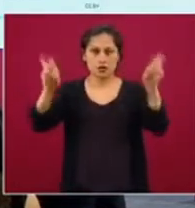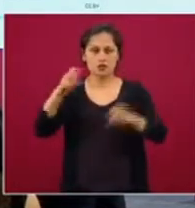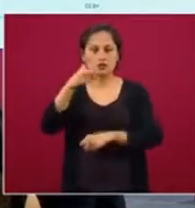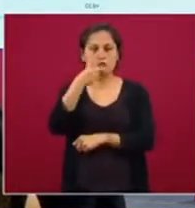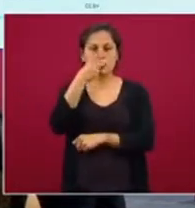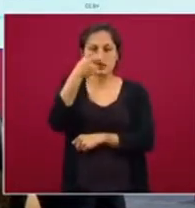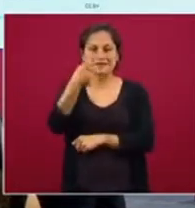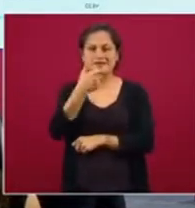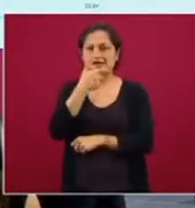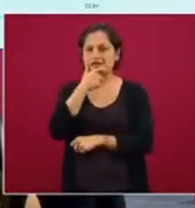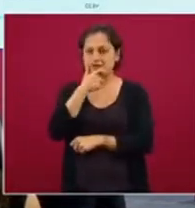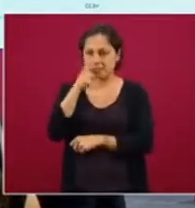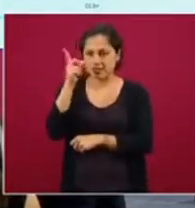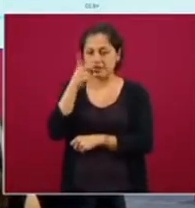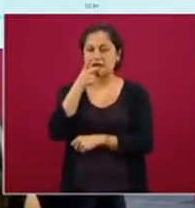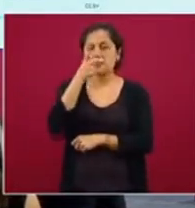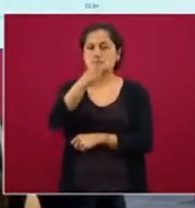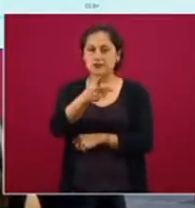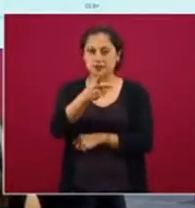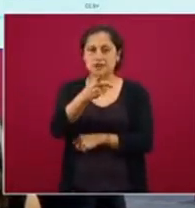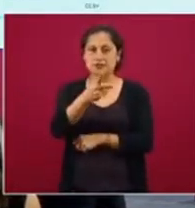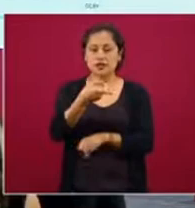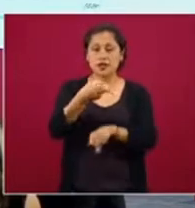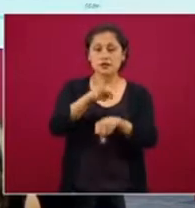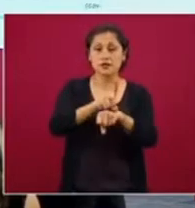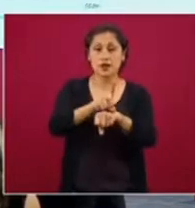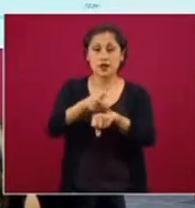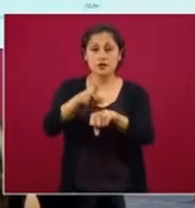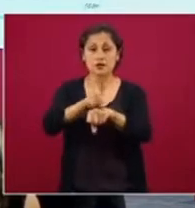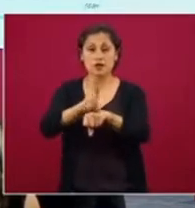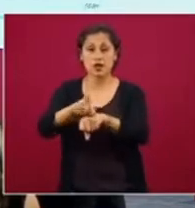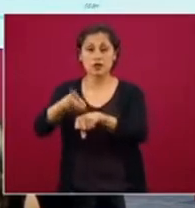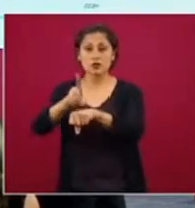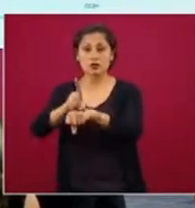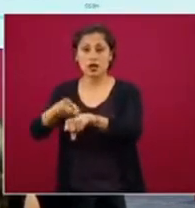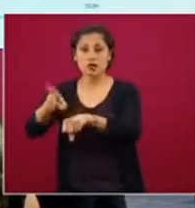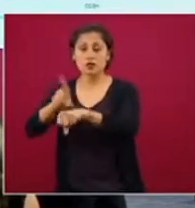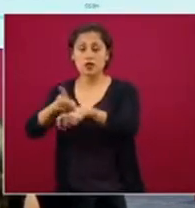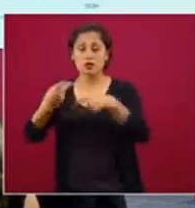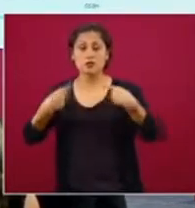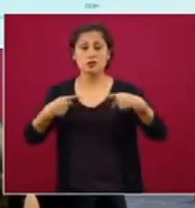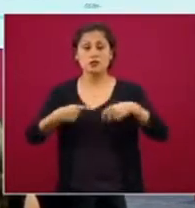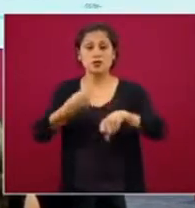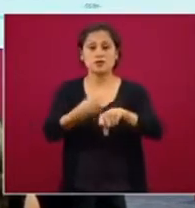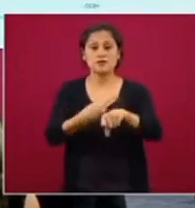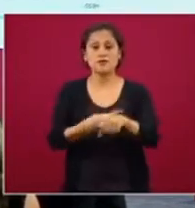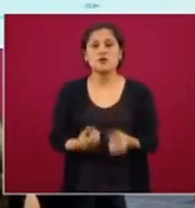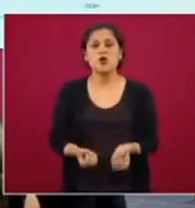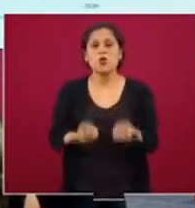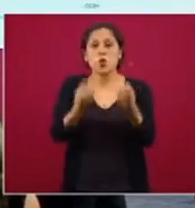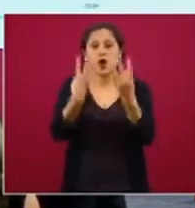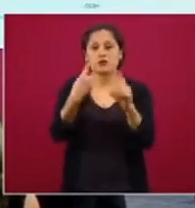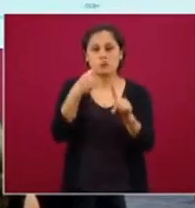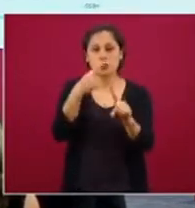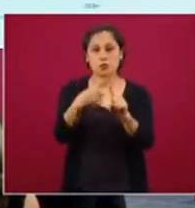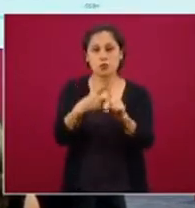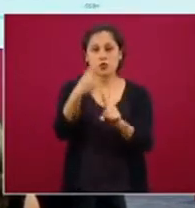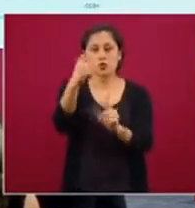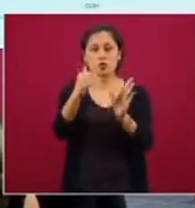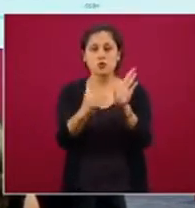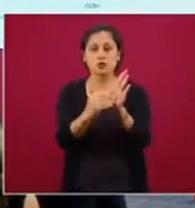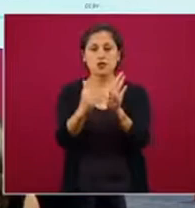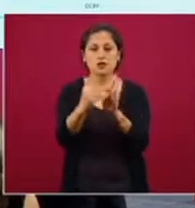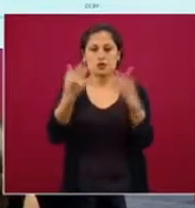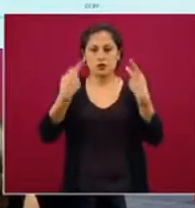es el número diario de casos confirmados por millón de habitantes. Por millón, es decir, es